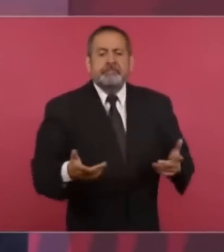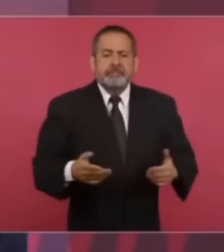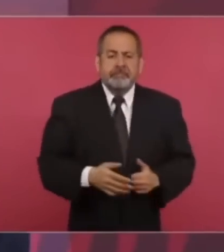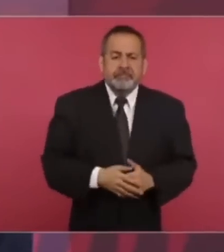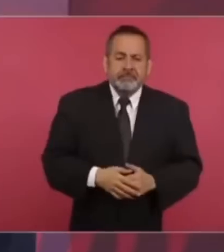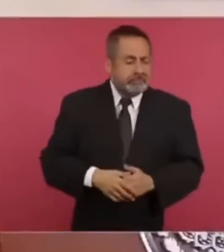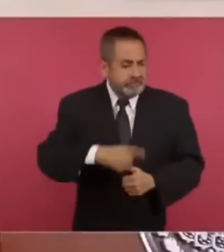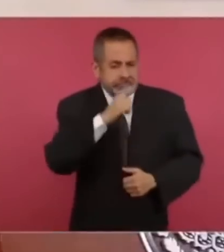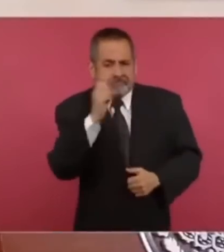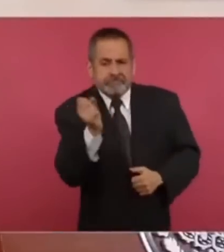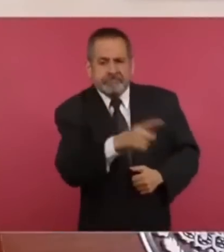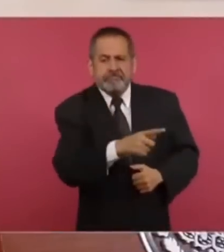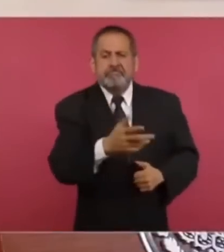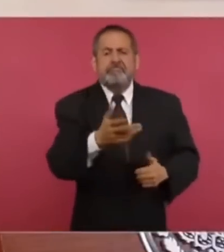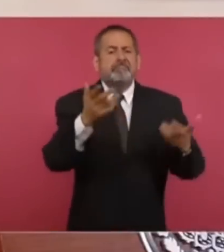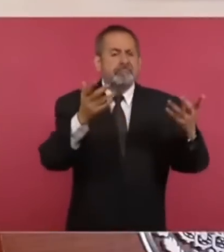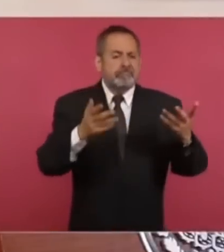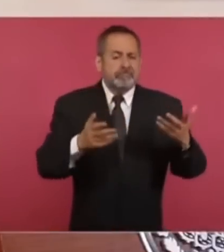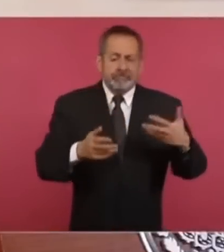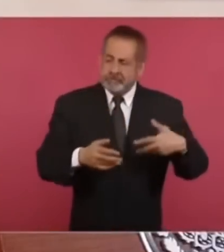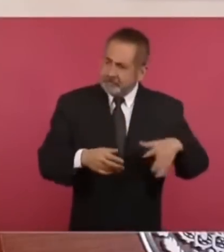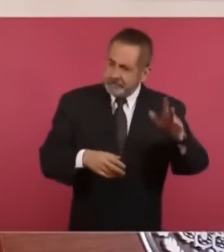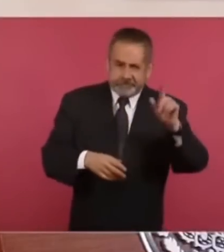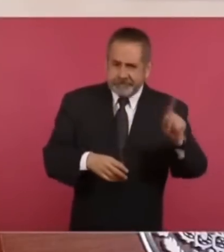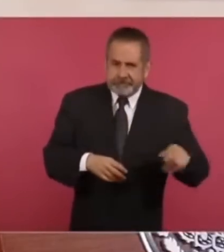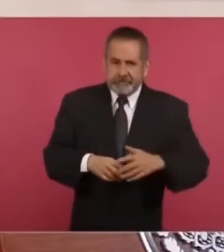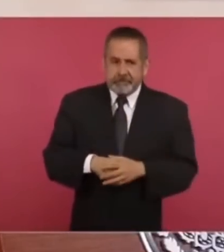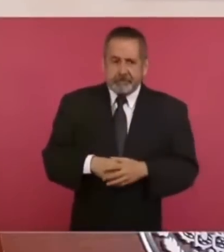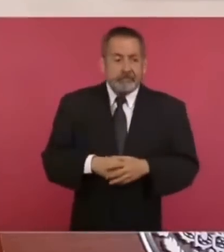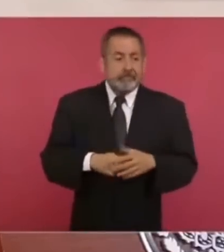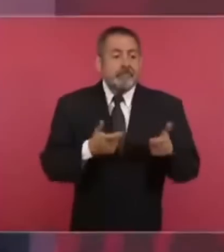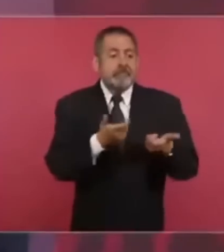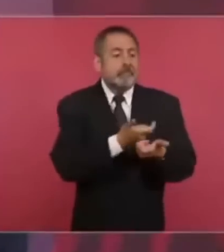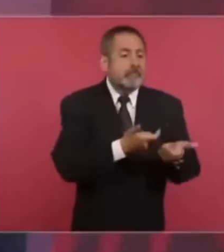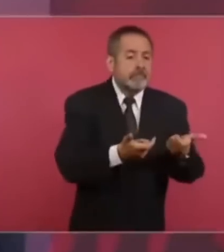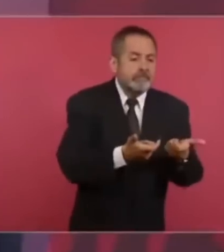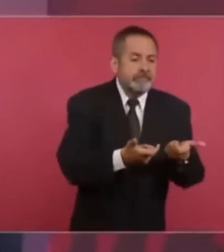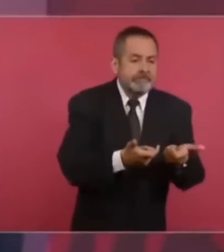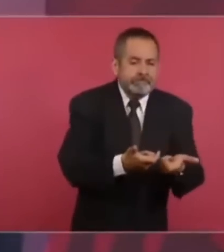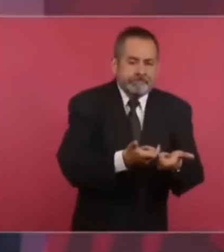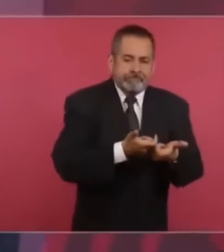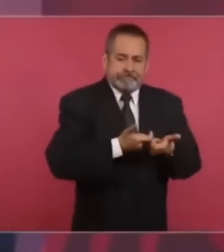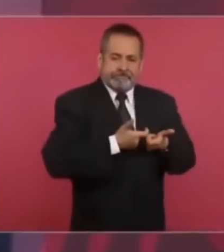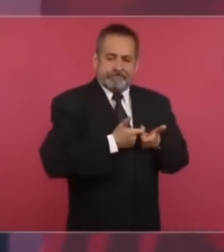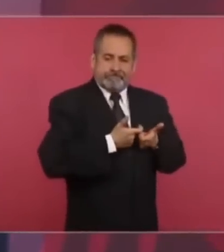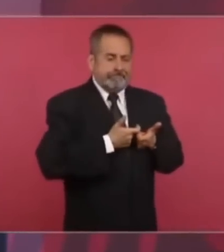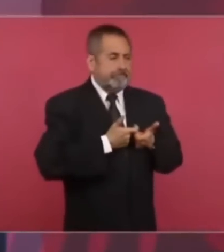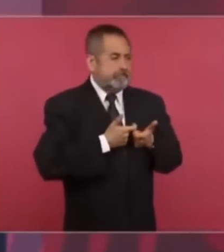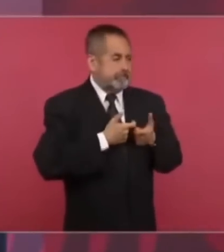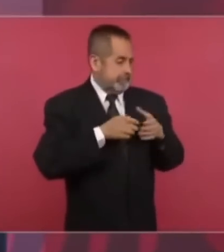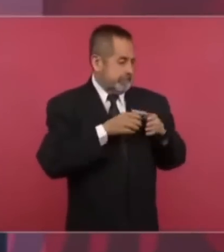Pues también, nada más que se lo repartían a los de arriba.